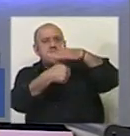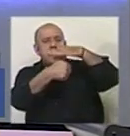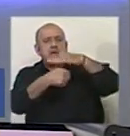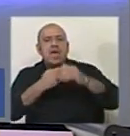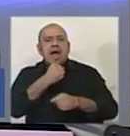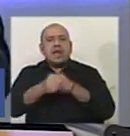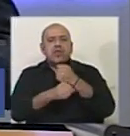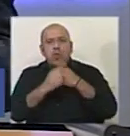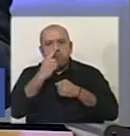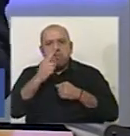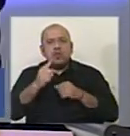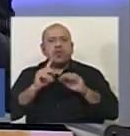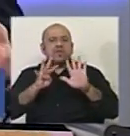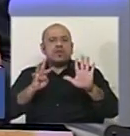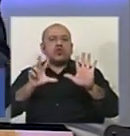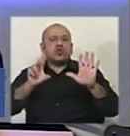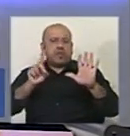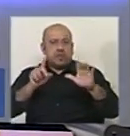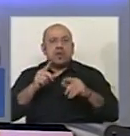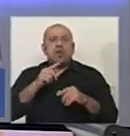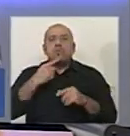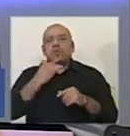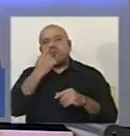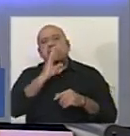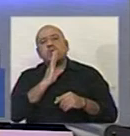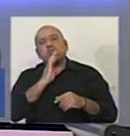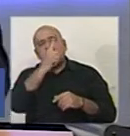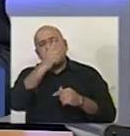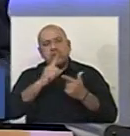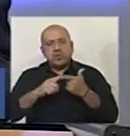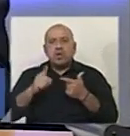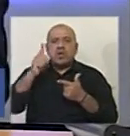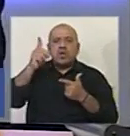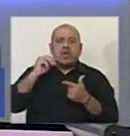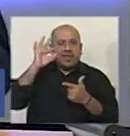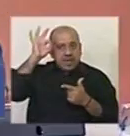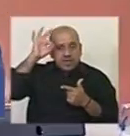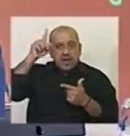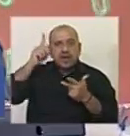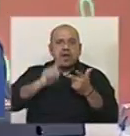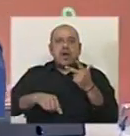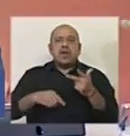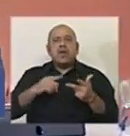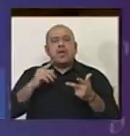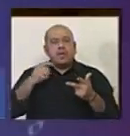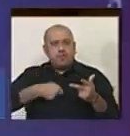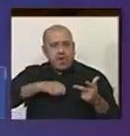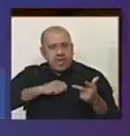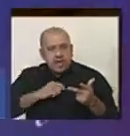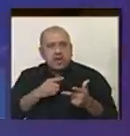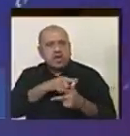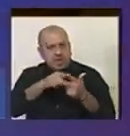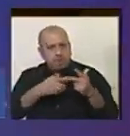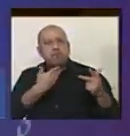que tenías a Reagan en Estados Unidos, a Thatcher en el Reino Unido, a Helmut Kohl en Alemania, a Felipe González